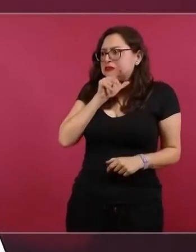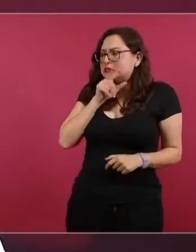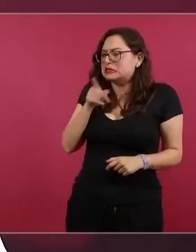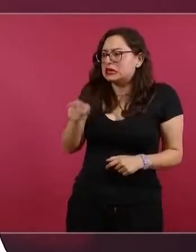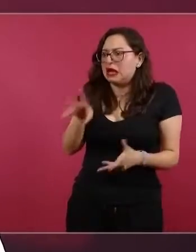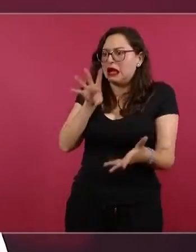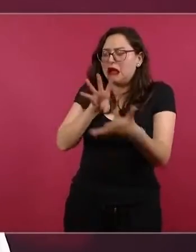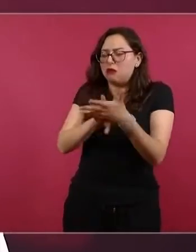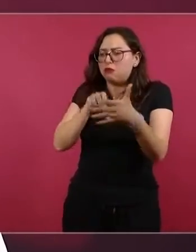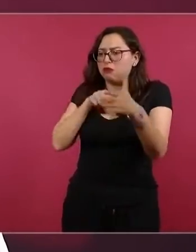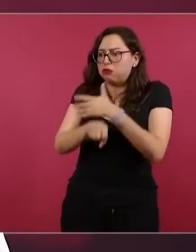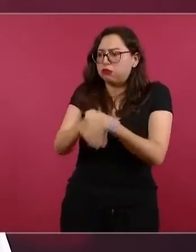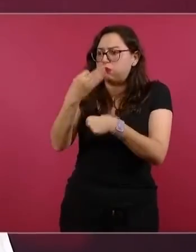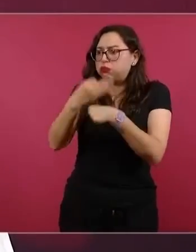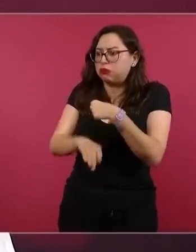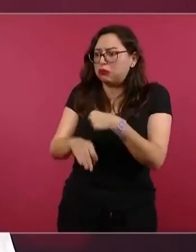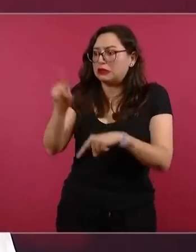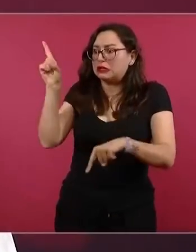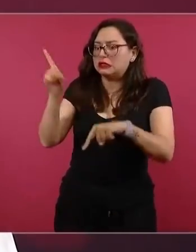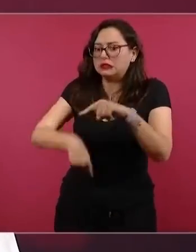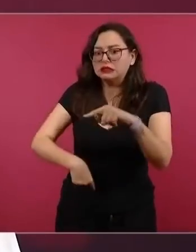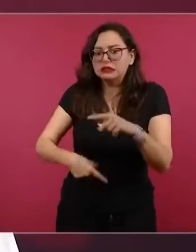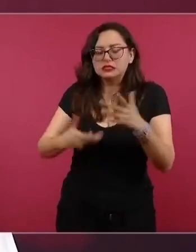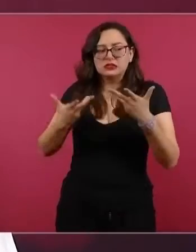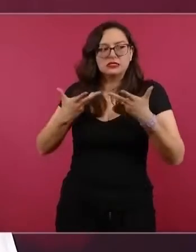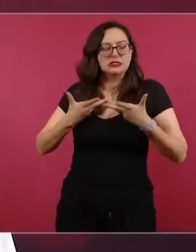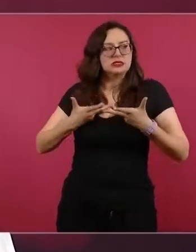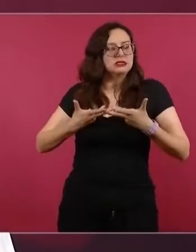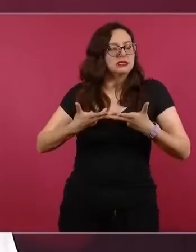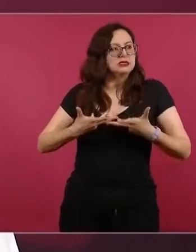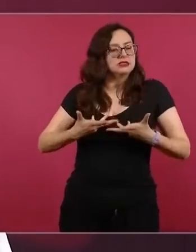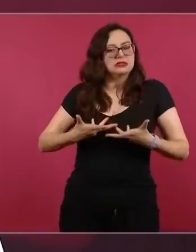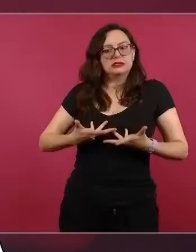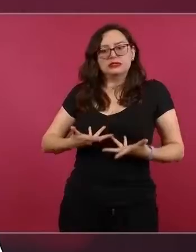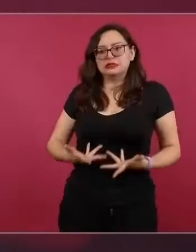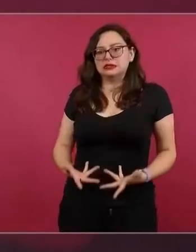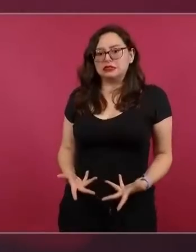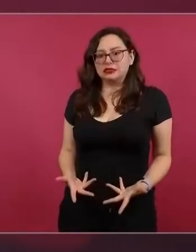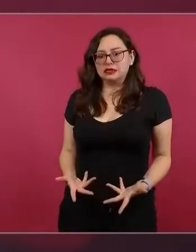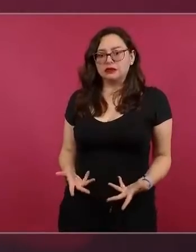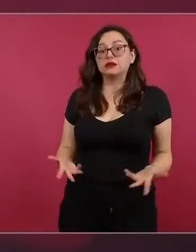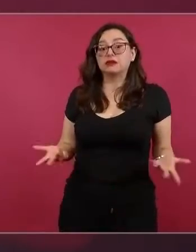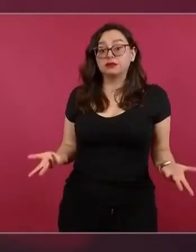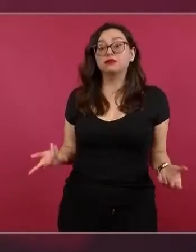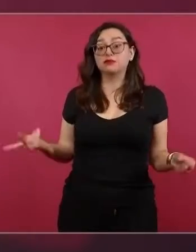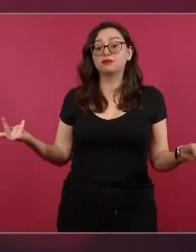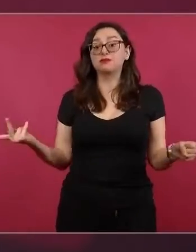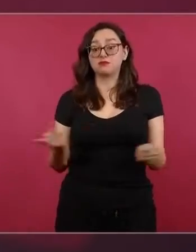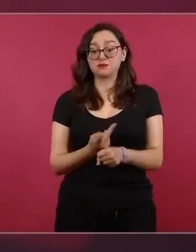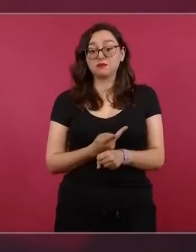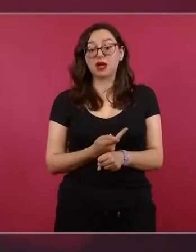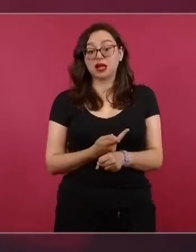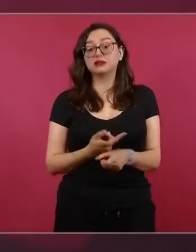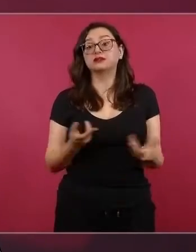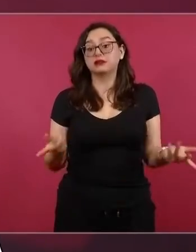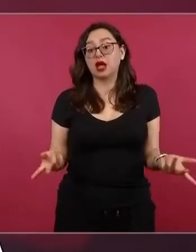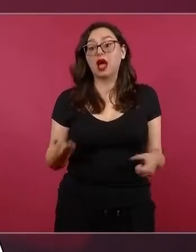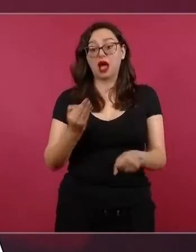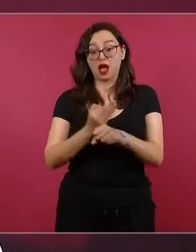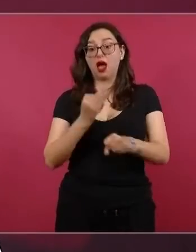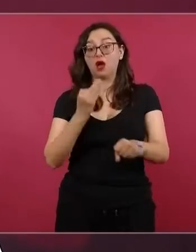que, dado que la tardanza en los procesos, pues el listado es amplio de personas que tienen